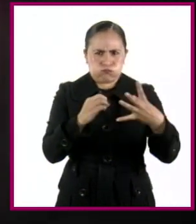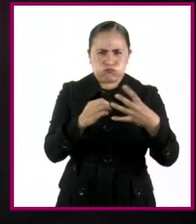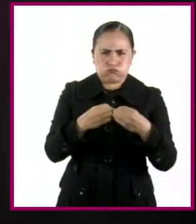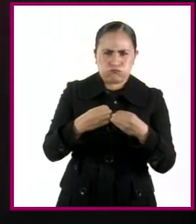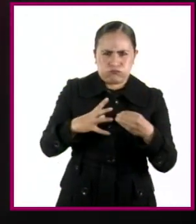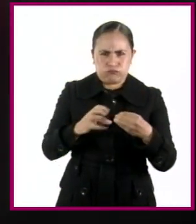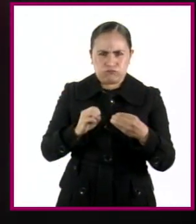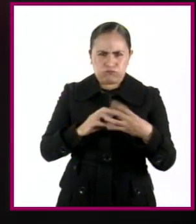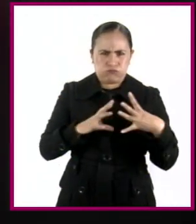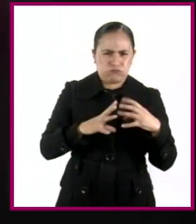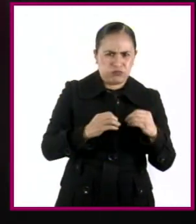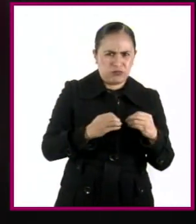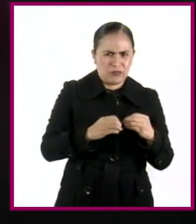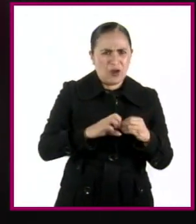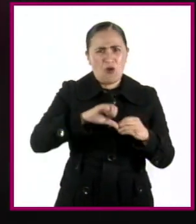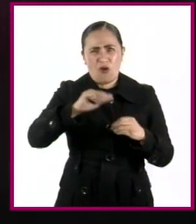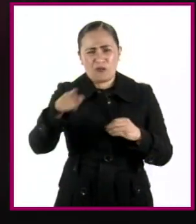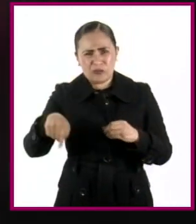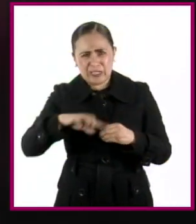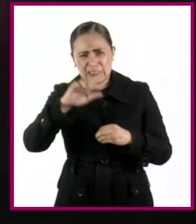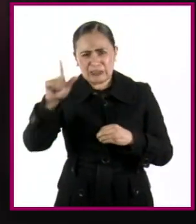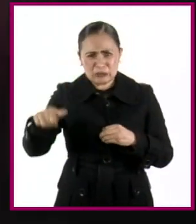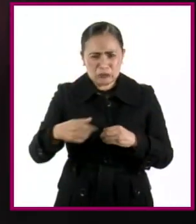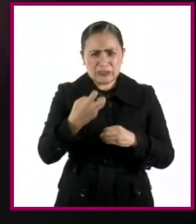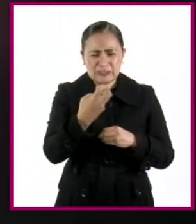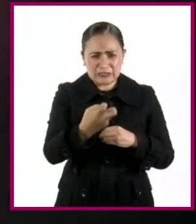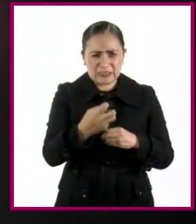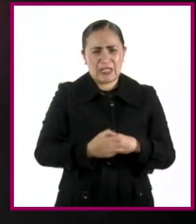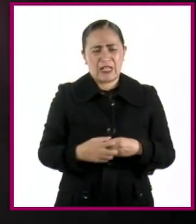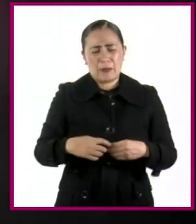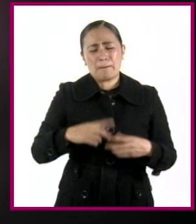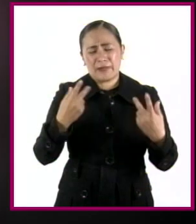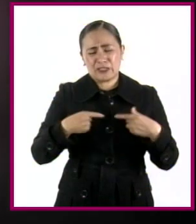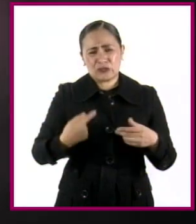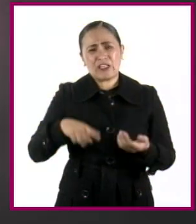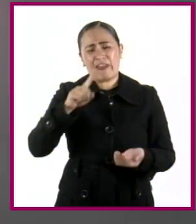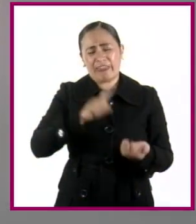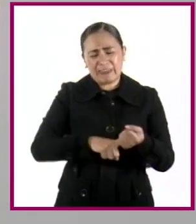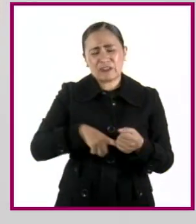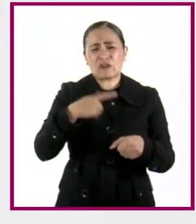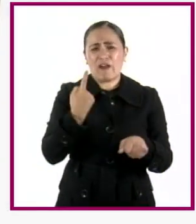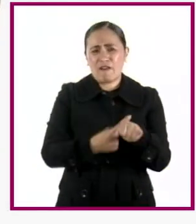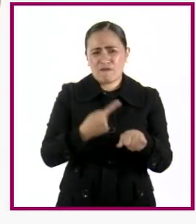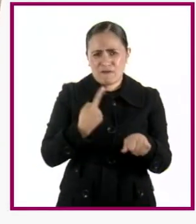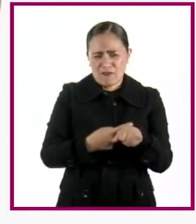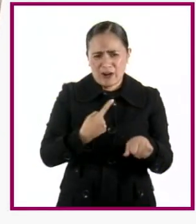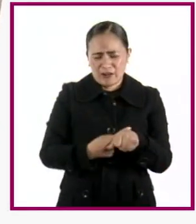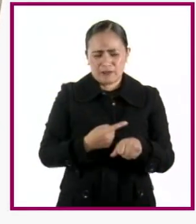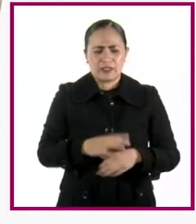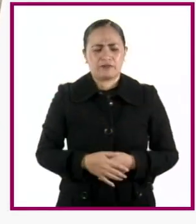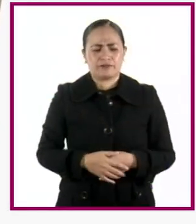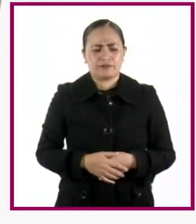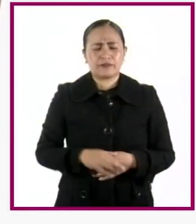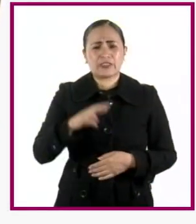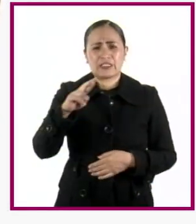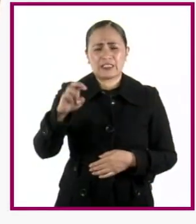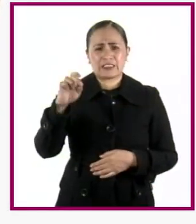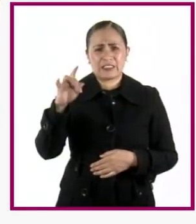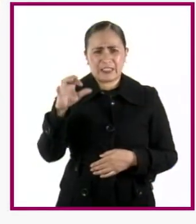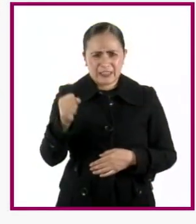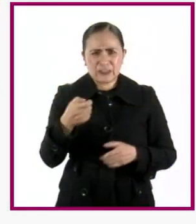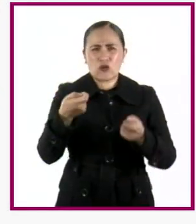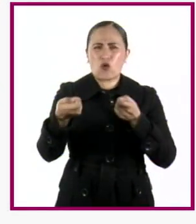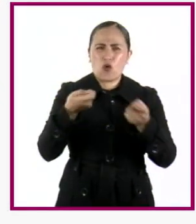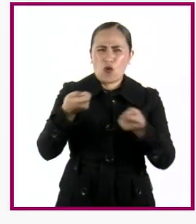que proliferan hasta el punto de poner en peligro la existencia del organismo completo. Dado que las redes regulatorias genéticas controlan